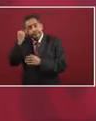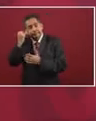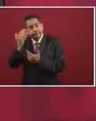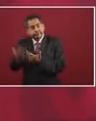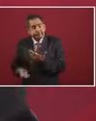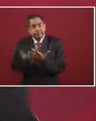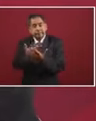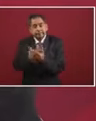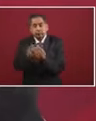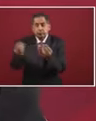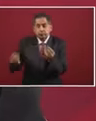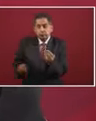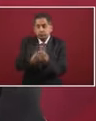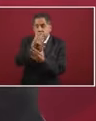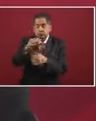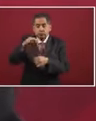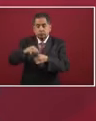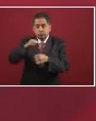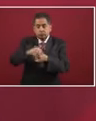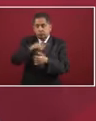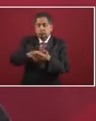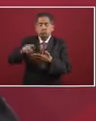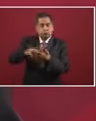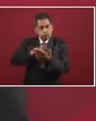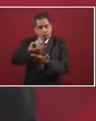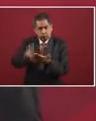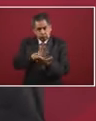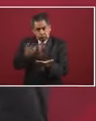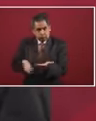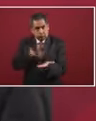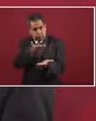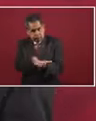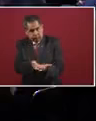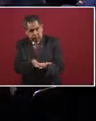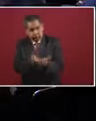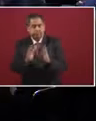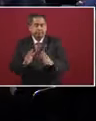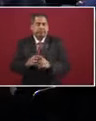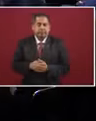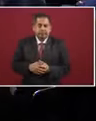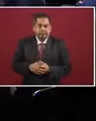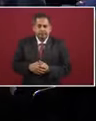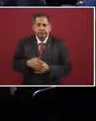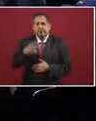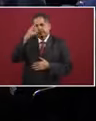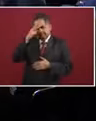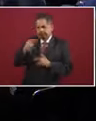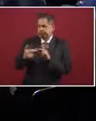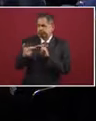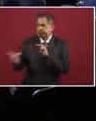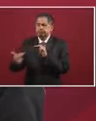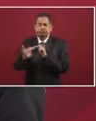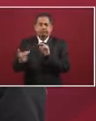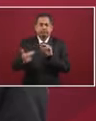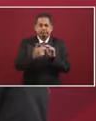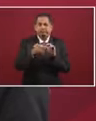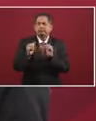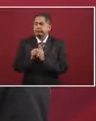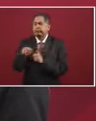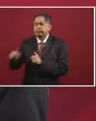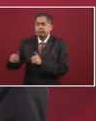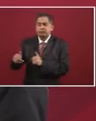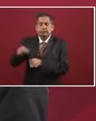nuevas elecciones. Entonces, lo que estamos aquí es, México tiene relaciones con países que tienen